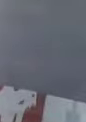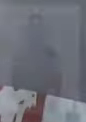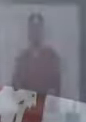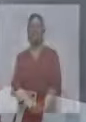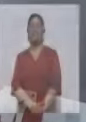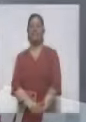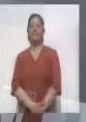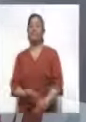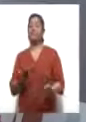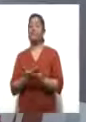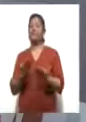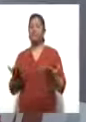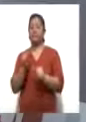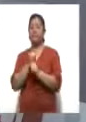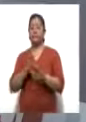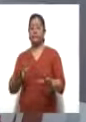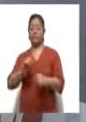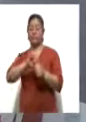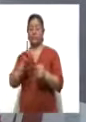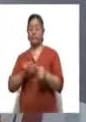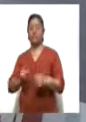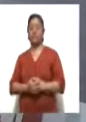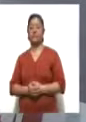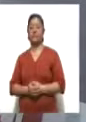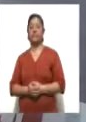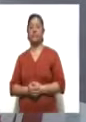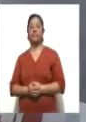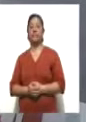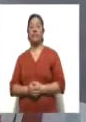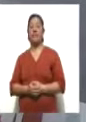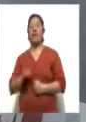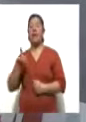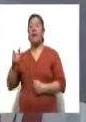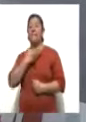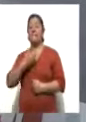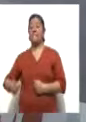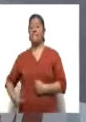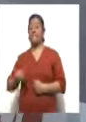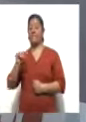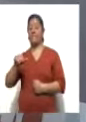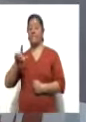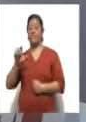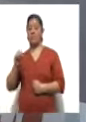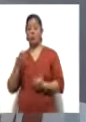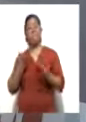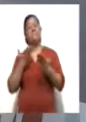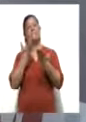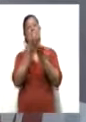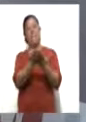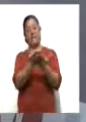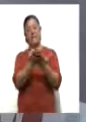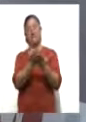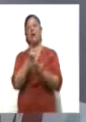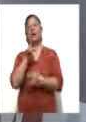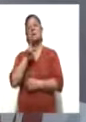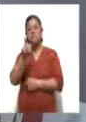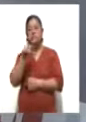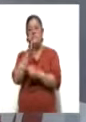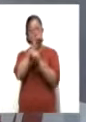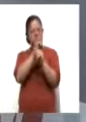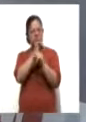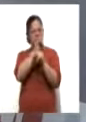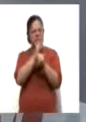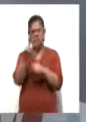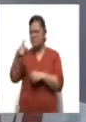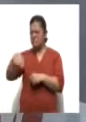Y vamos ahora a la información nacional, porque le comento que pide el presidente Andrés Manuel López Obrador indagar en informe